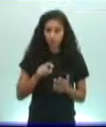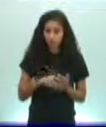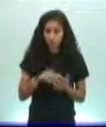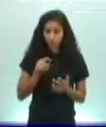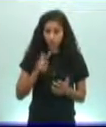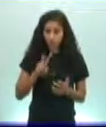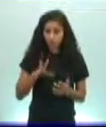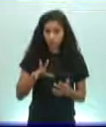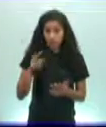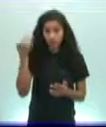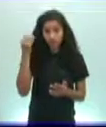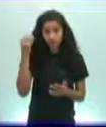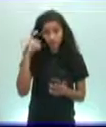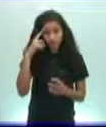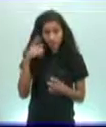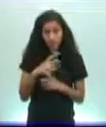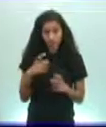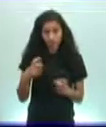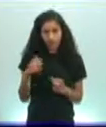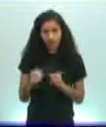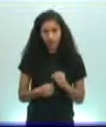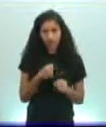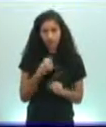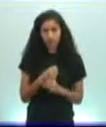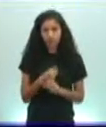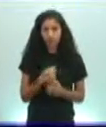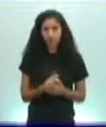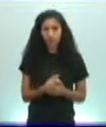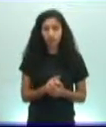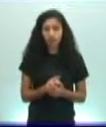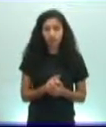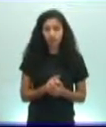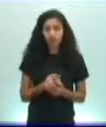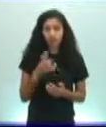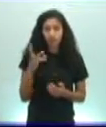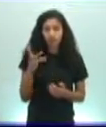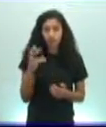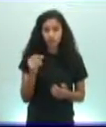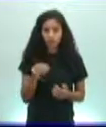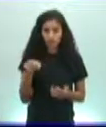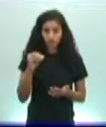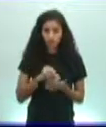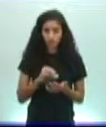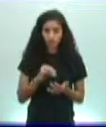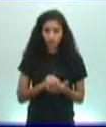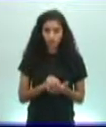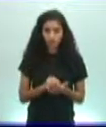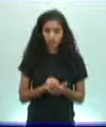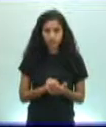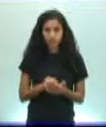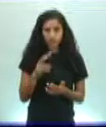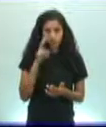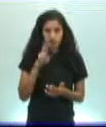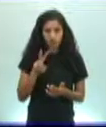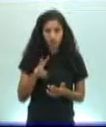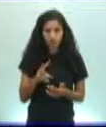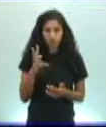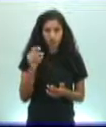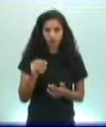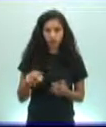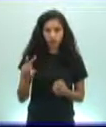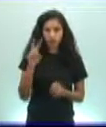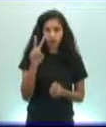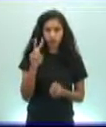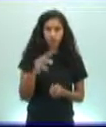calculadora científica. Estamos utilizando el valor para hallar la potencia de exponente